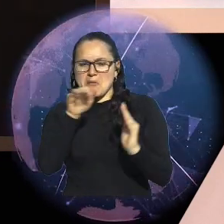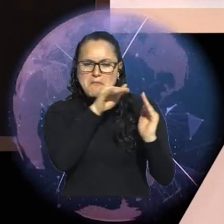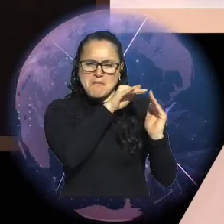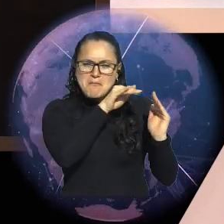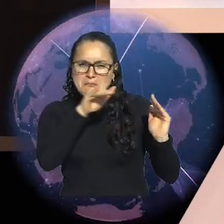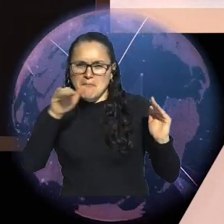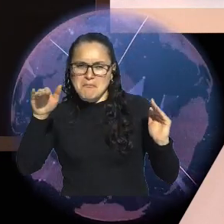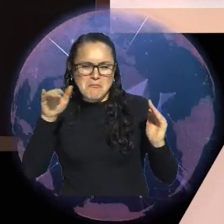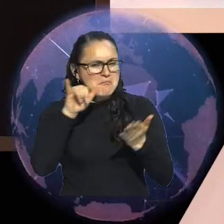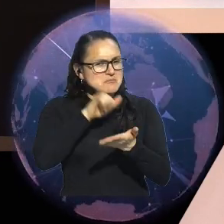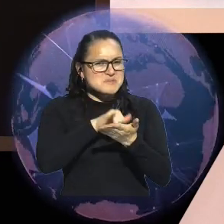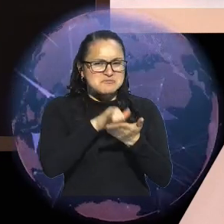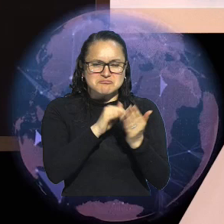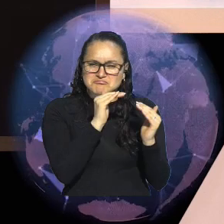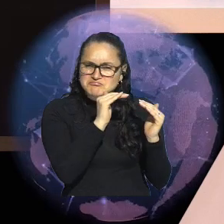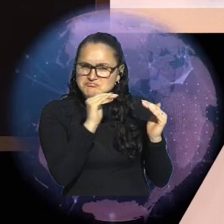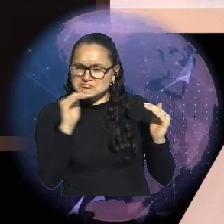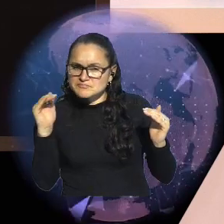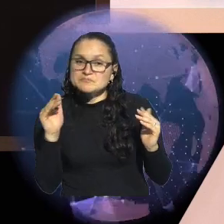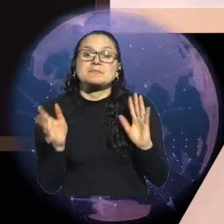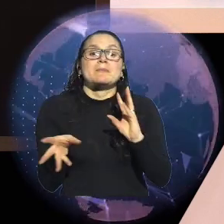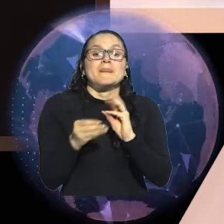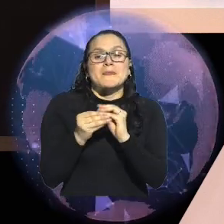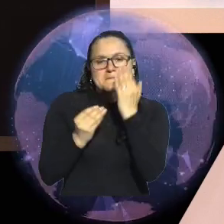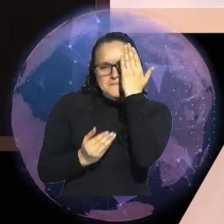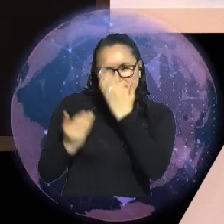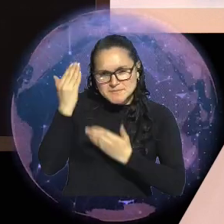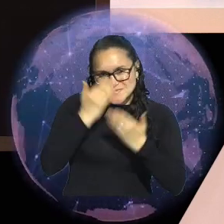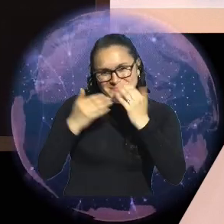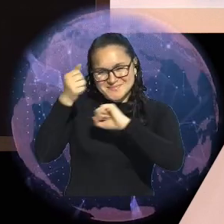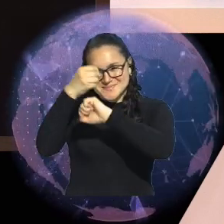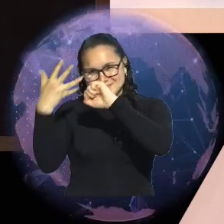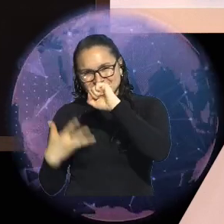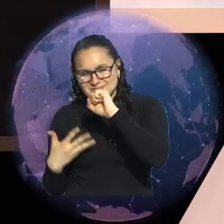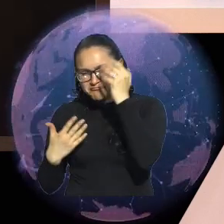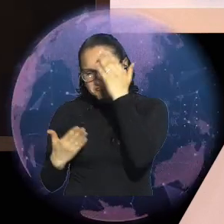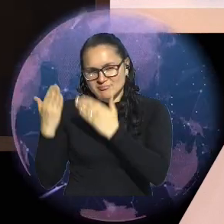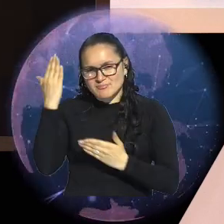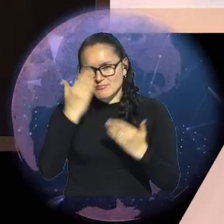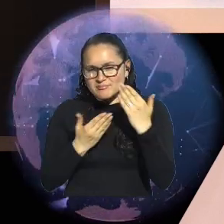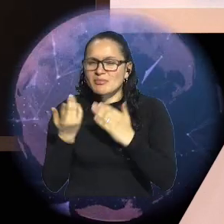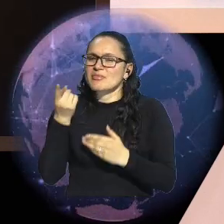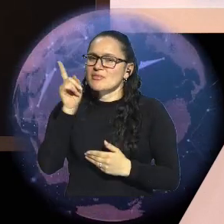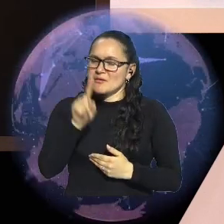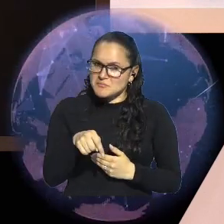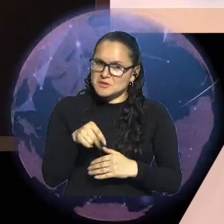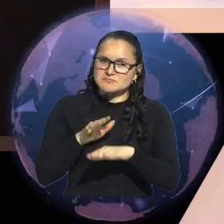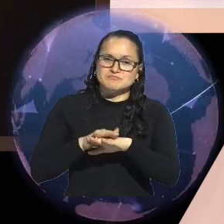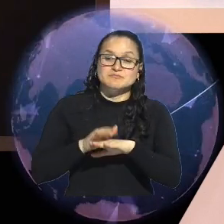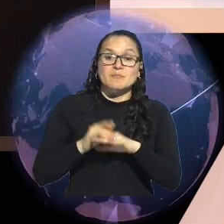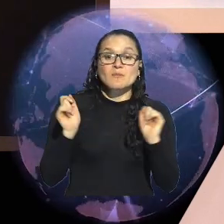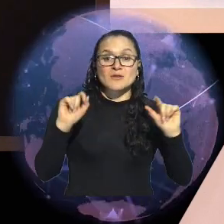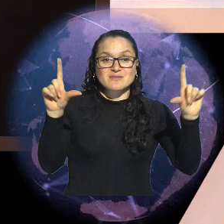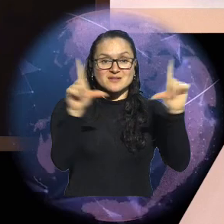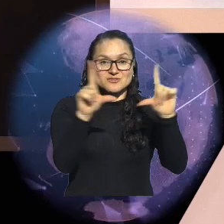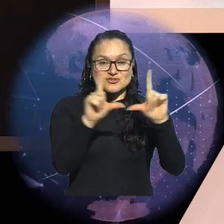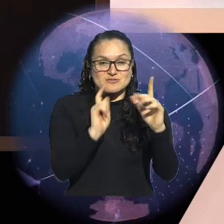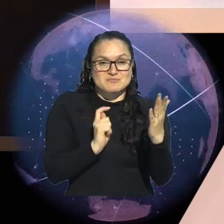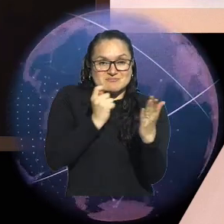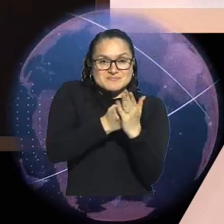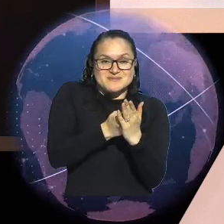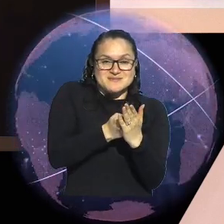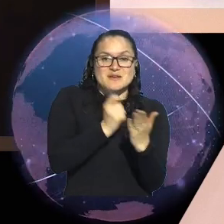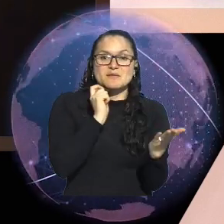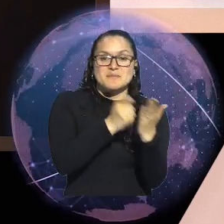así mismo de los estudios que adelanta la comisión cabe destacar entre otras cosas que la televisión por suscripción sigue